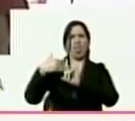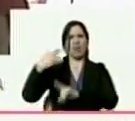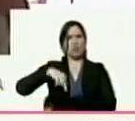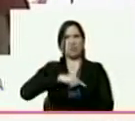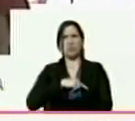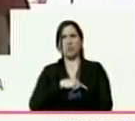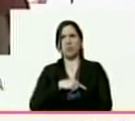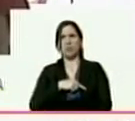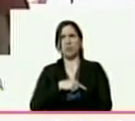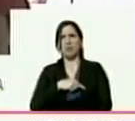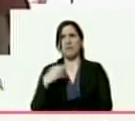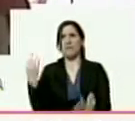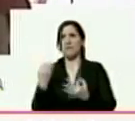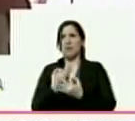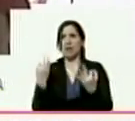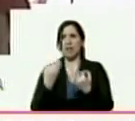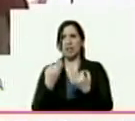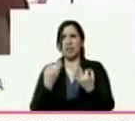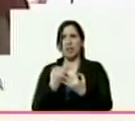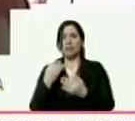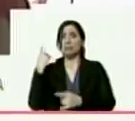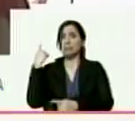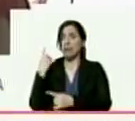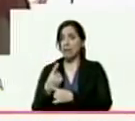De verdad, a quien habría que entender es a él.